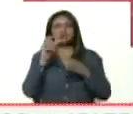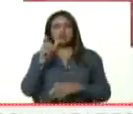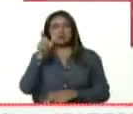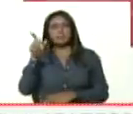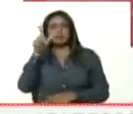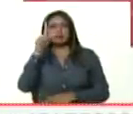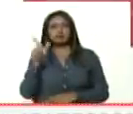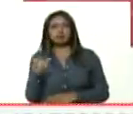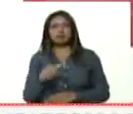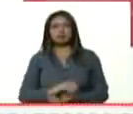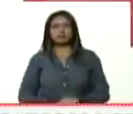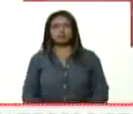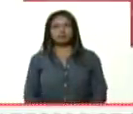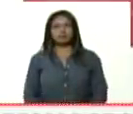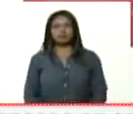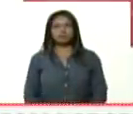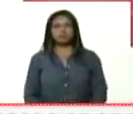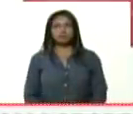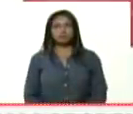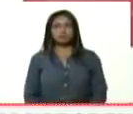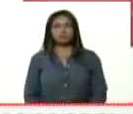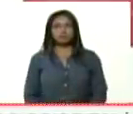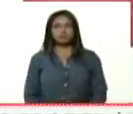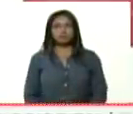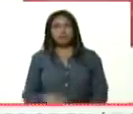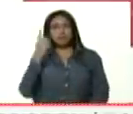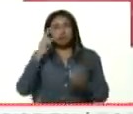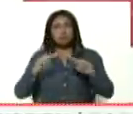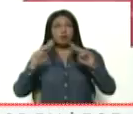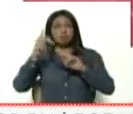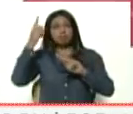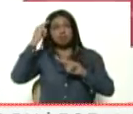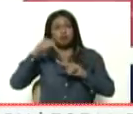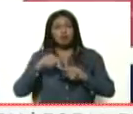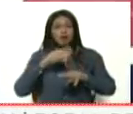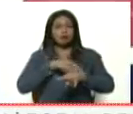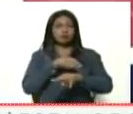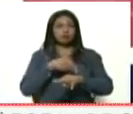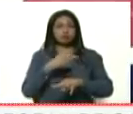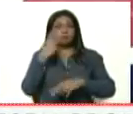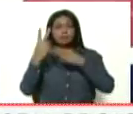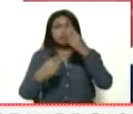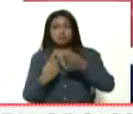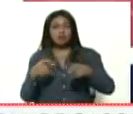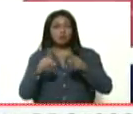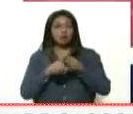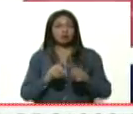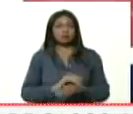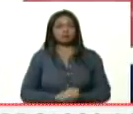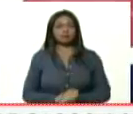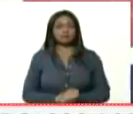151.801 personas. De este universo, al día de hoy, a esta hora, ya hemos visitado